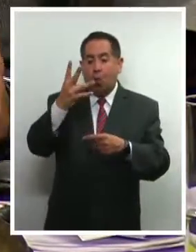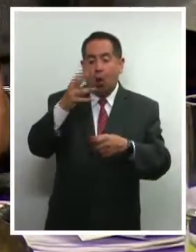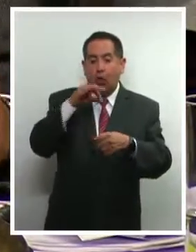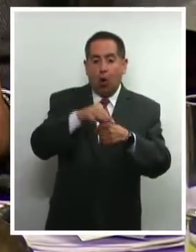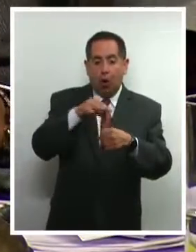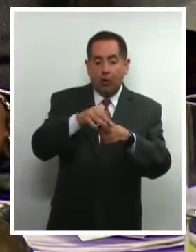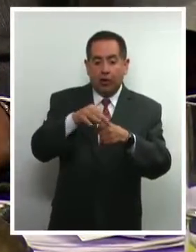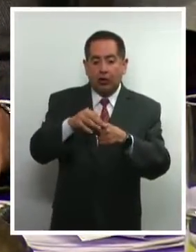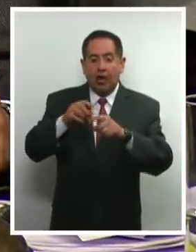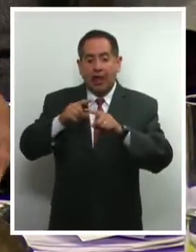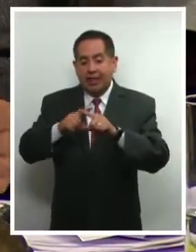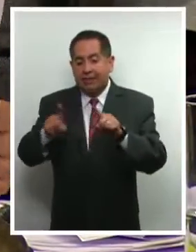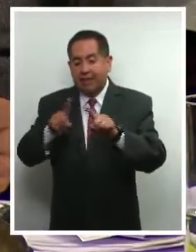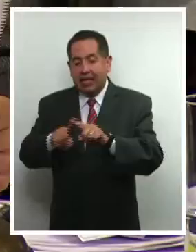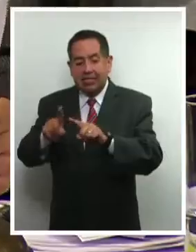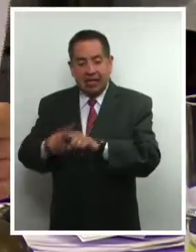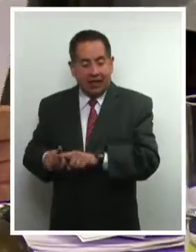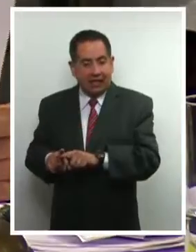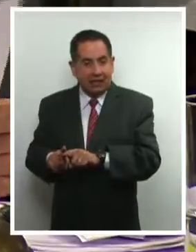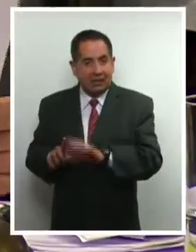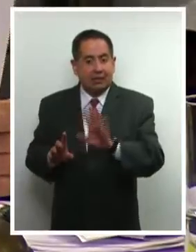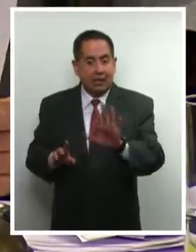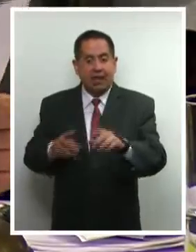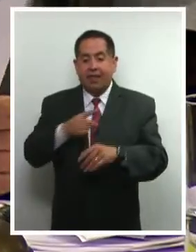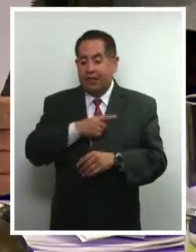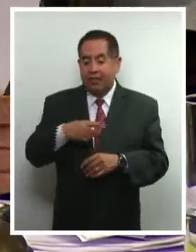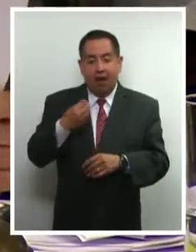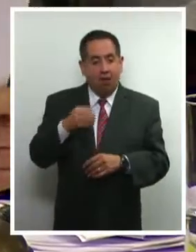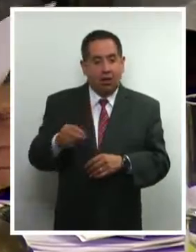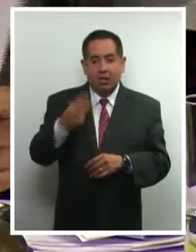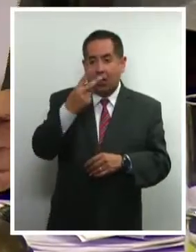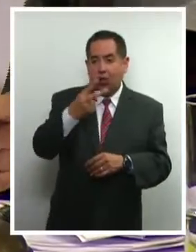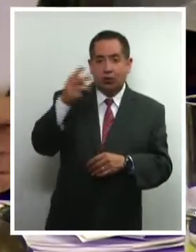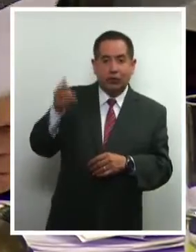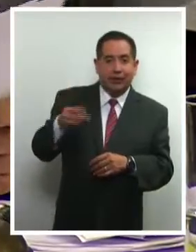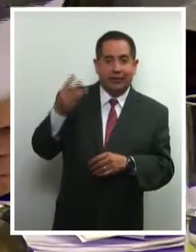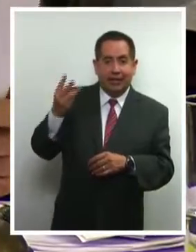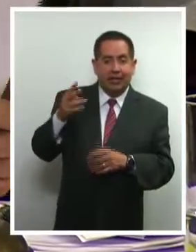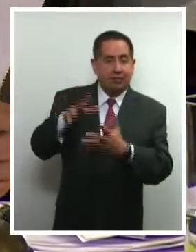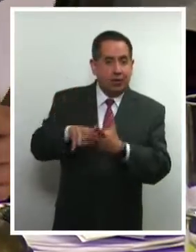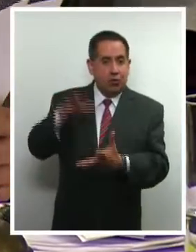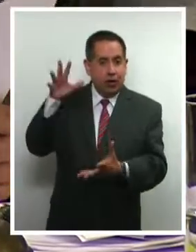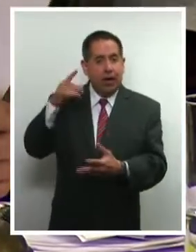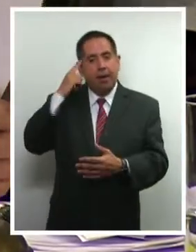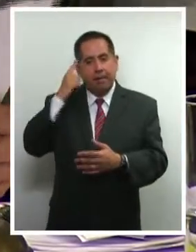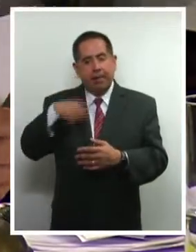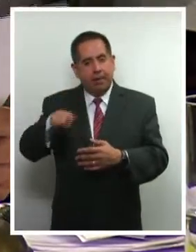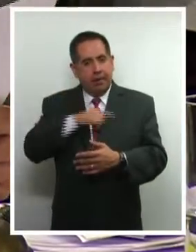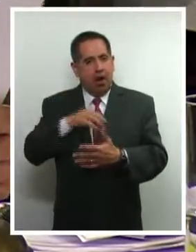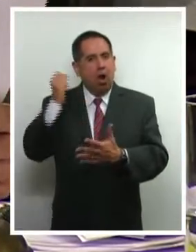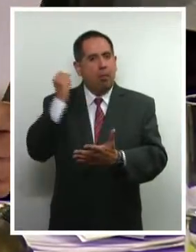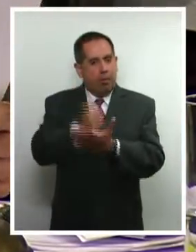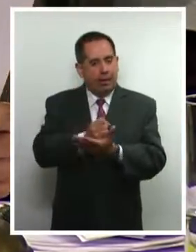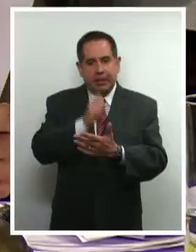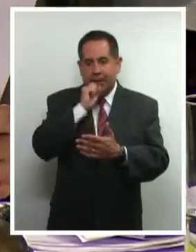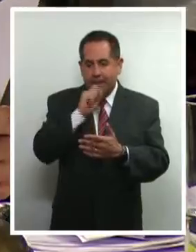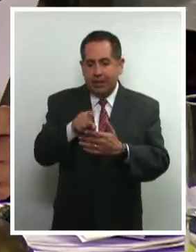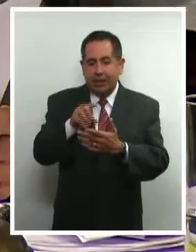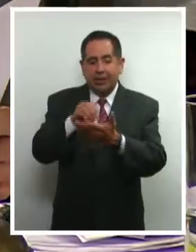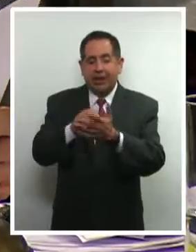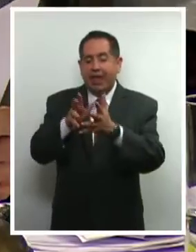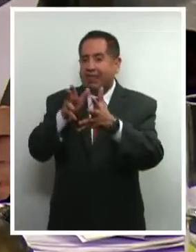votaciones diferenciadas que tendrían que alcanzar mayoría calificada para aprobarse en los términos